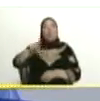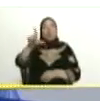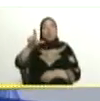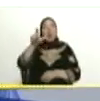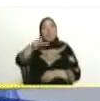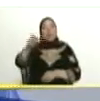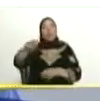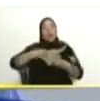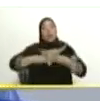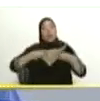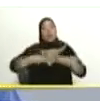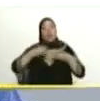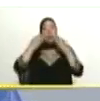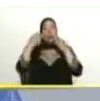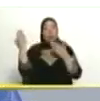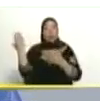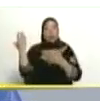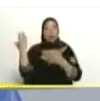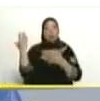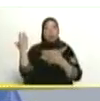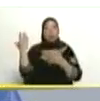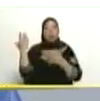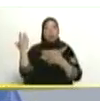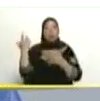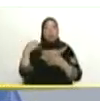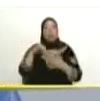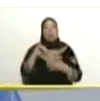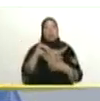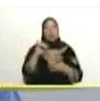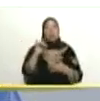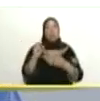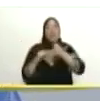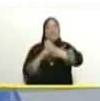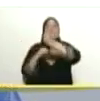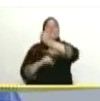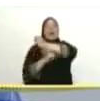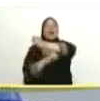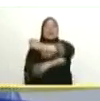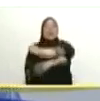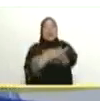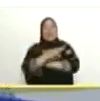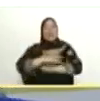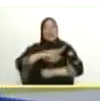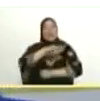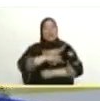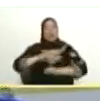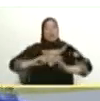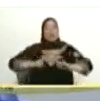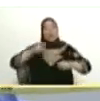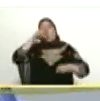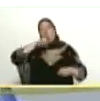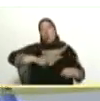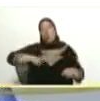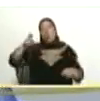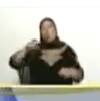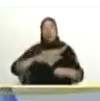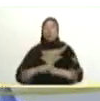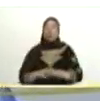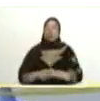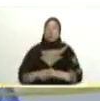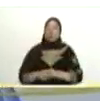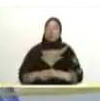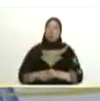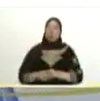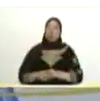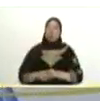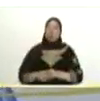del barrio 5 de Julio, allá tenemos la base de Misiones. Vamos a inaugurar, hoy